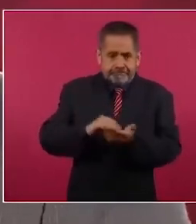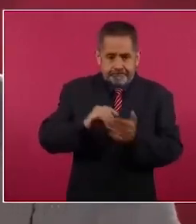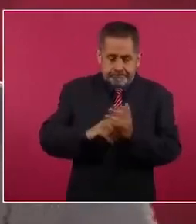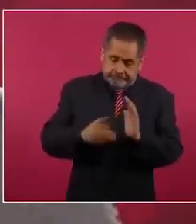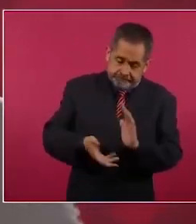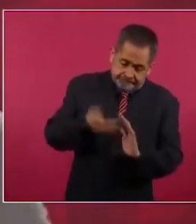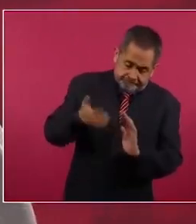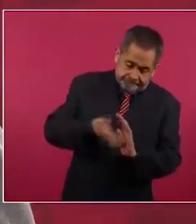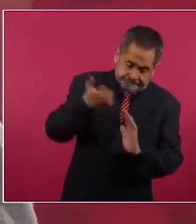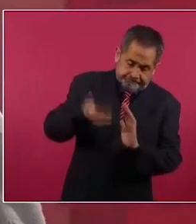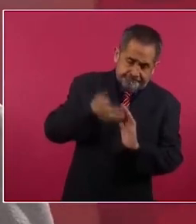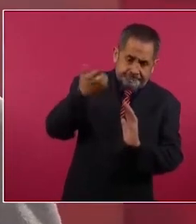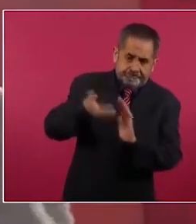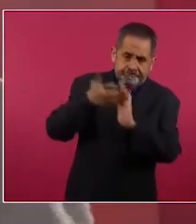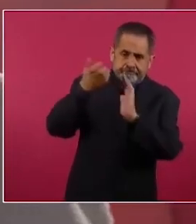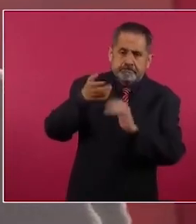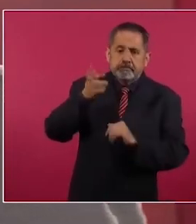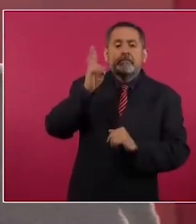para rescatar